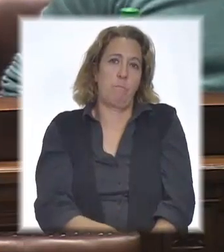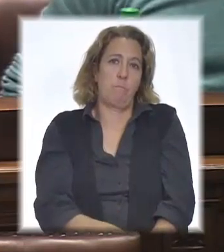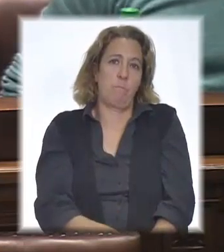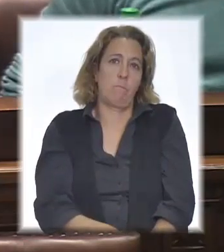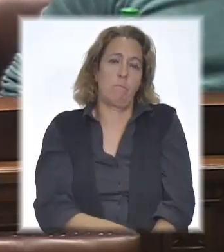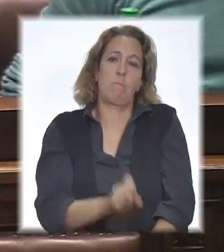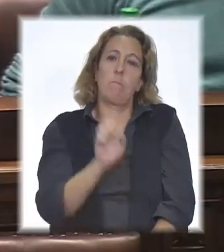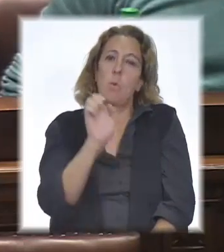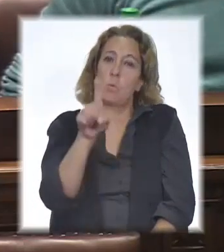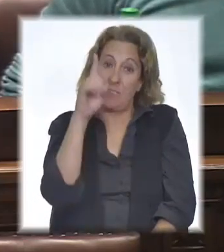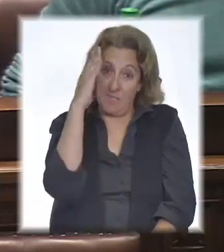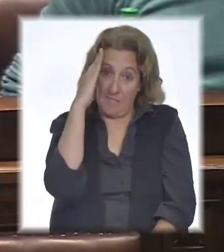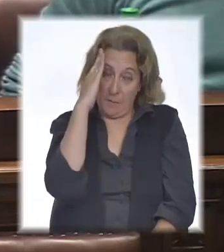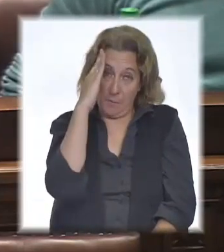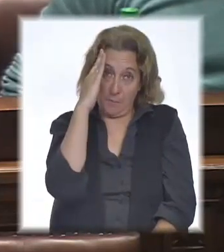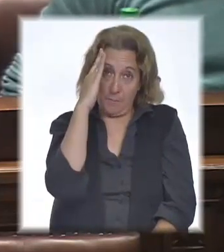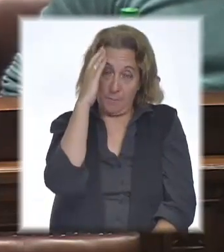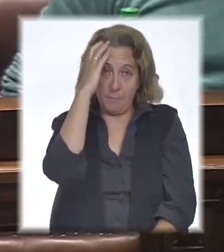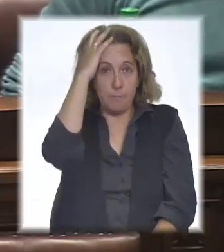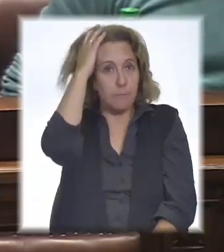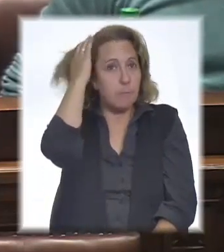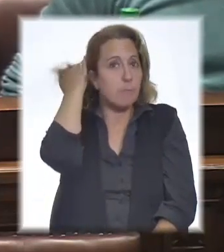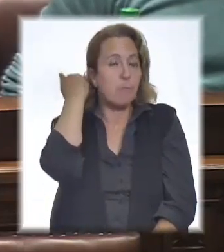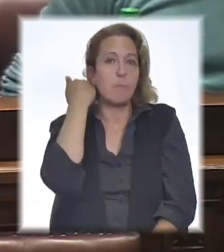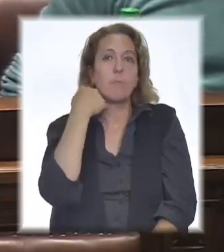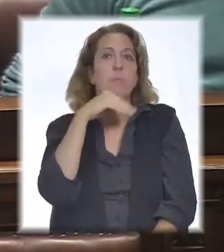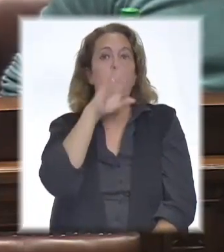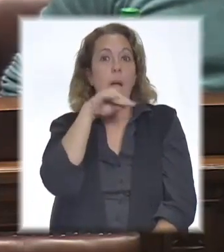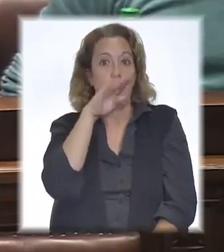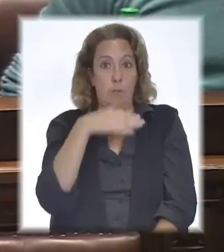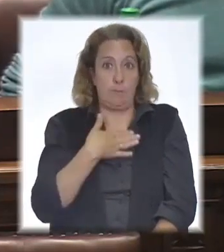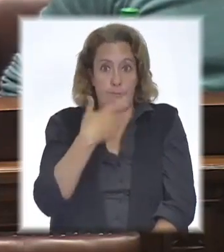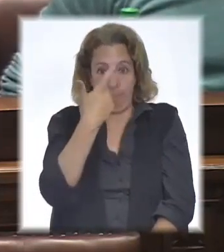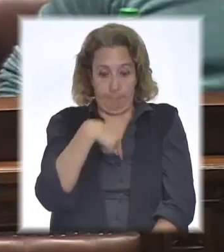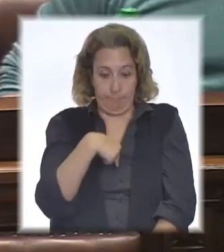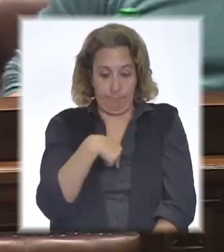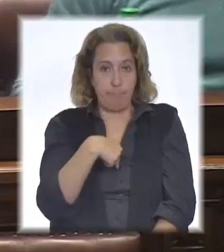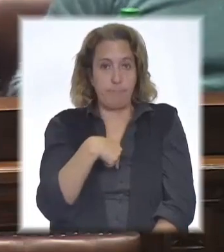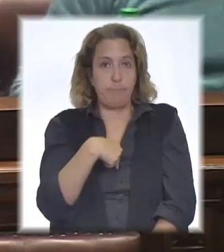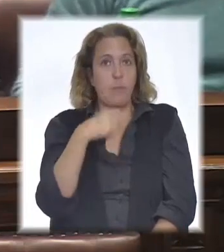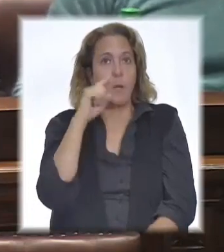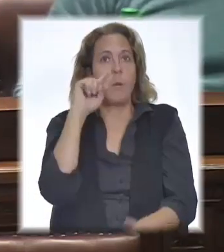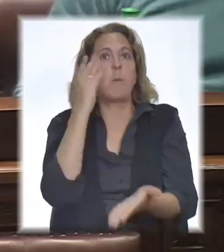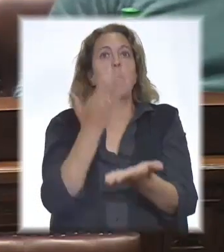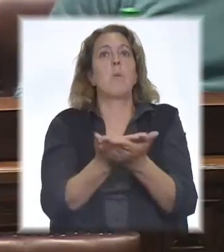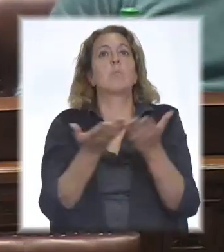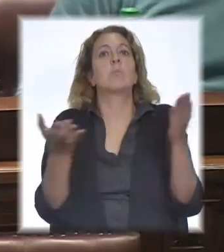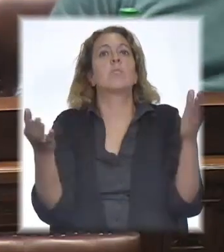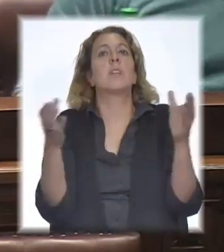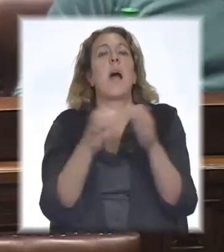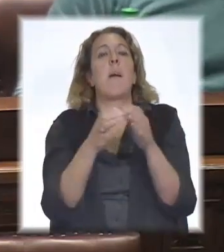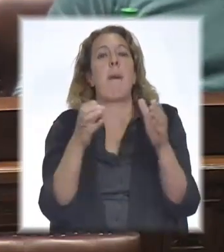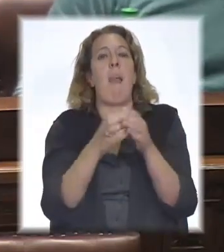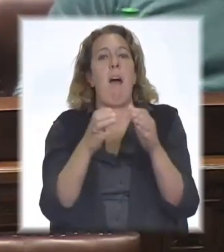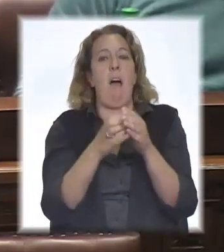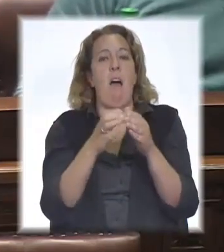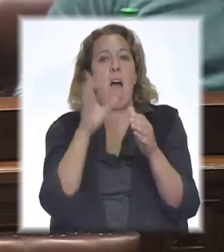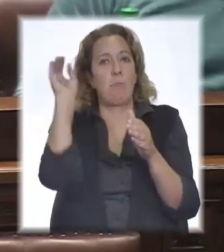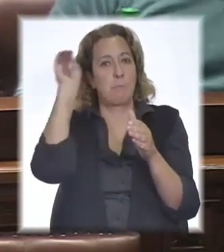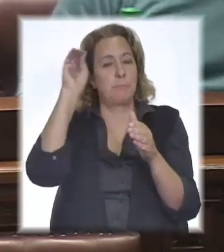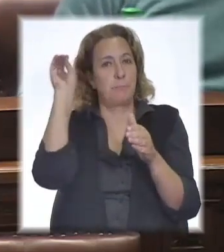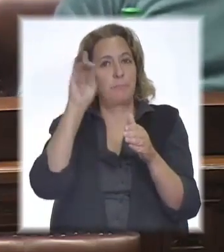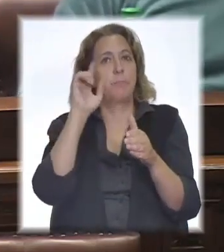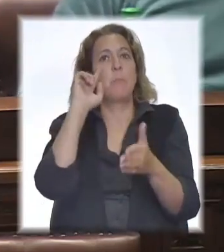usted sabe que esta persona quién habla propuse a la cámara este homenaje la idea